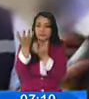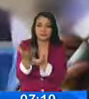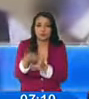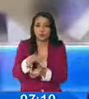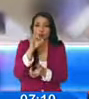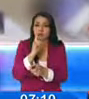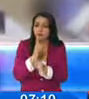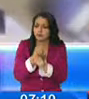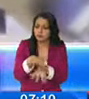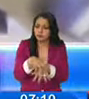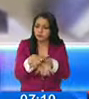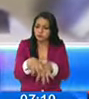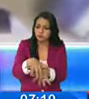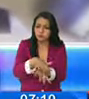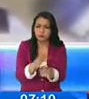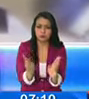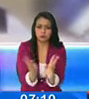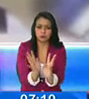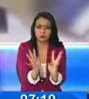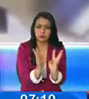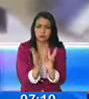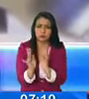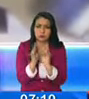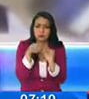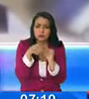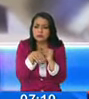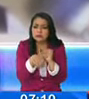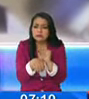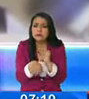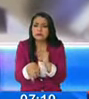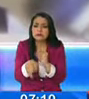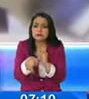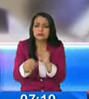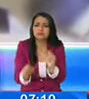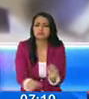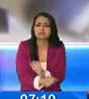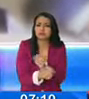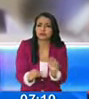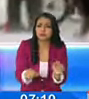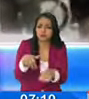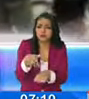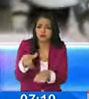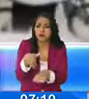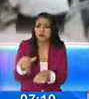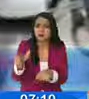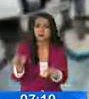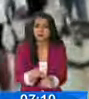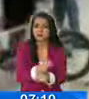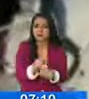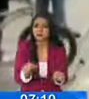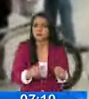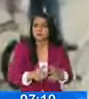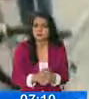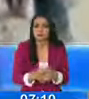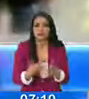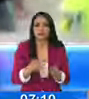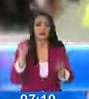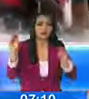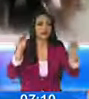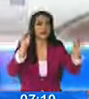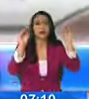orilla, estaba en la maleza, en unos mangles estaba metida, que era imposible el acceso por tierra. Rápidamente se corrió la voz de